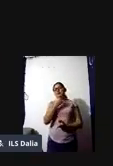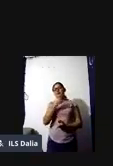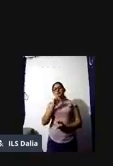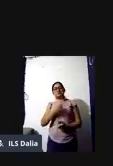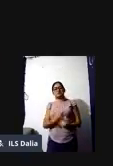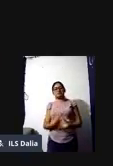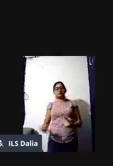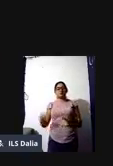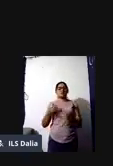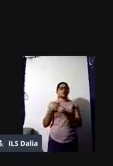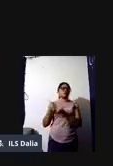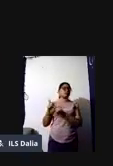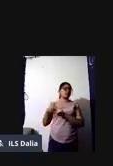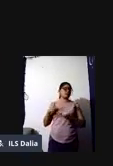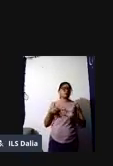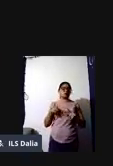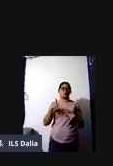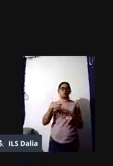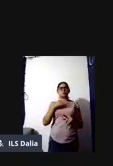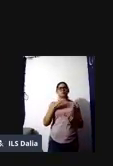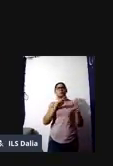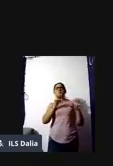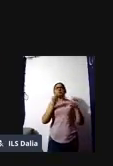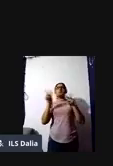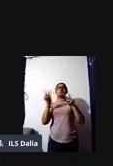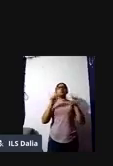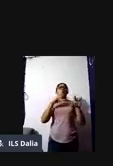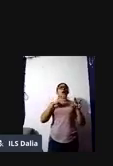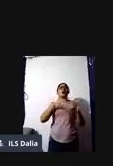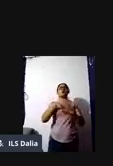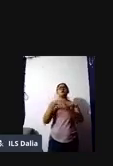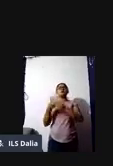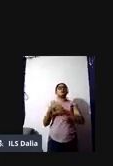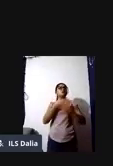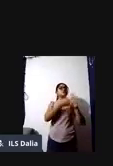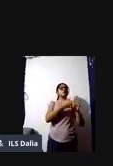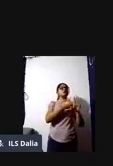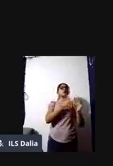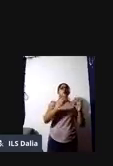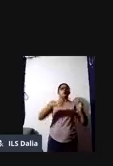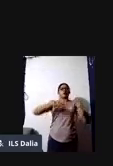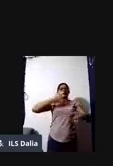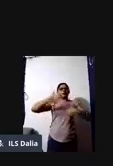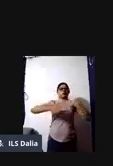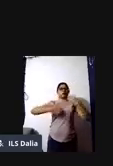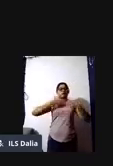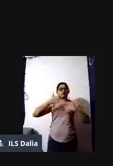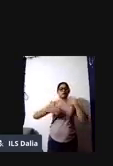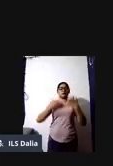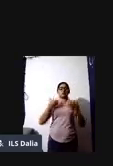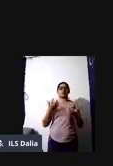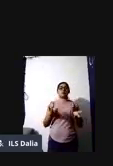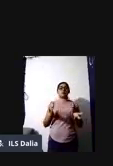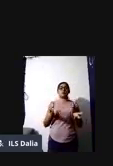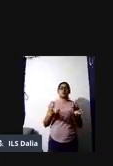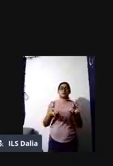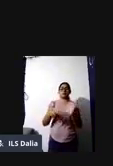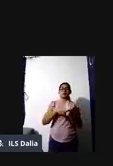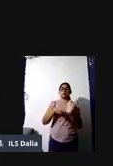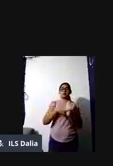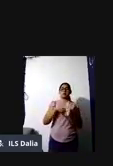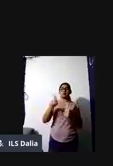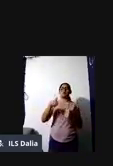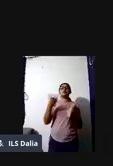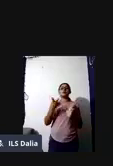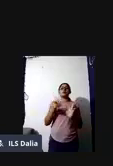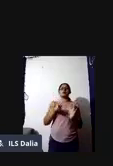viendo una situación donde hay emociones reactivas negativas, o hay entonces aléjate de esa